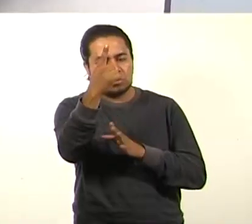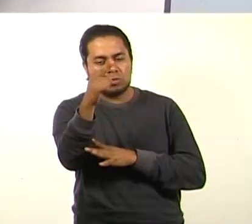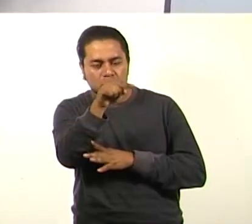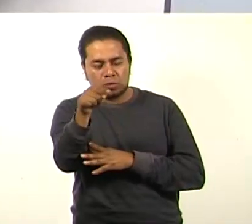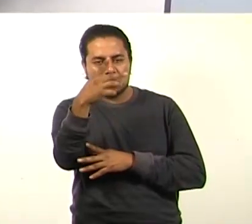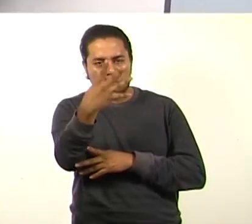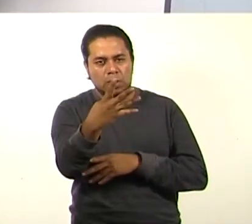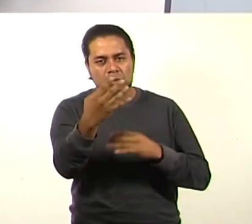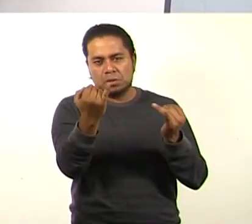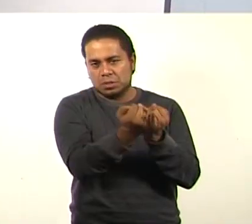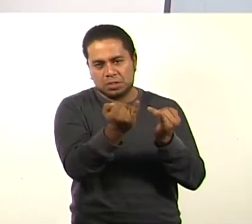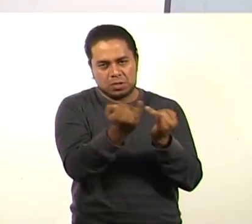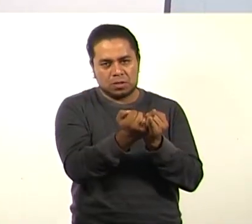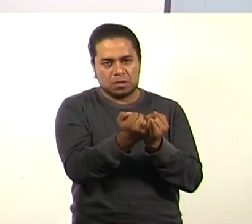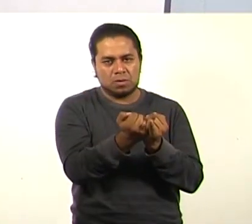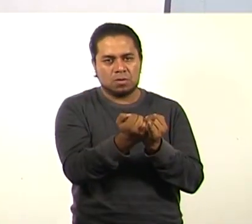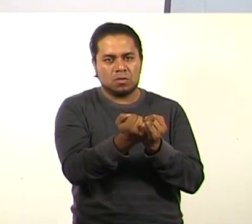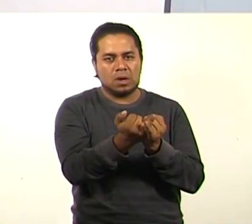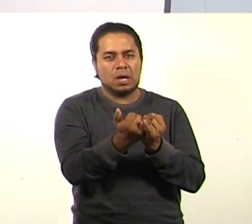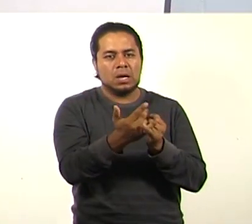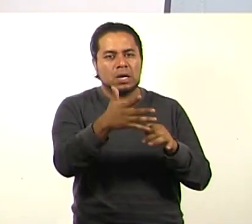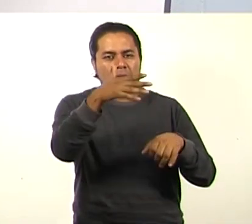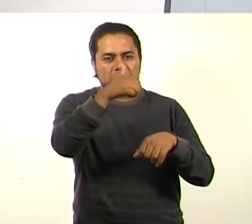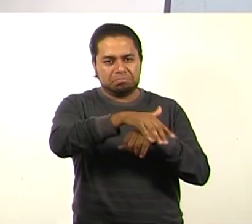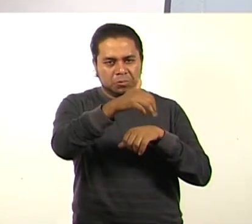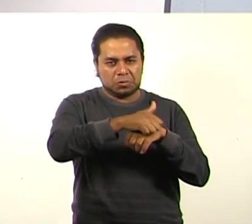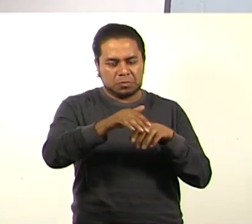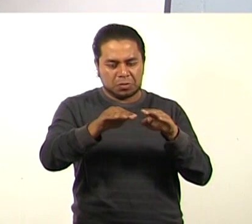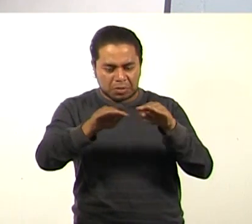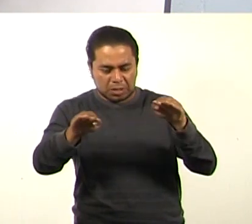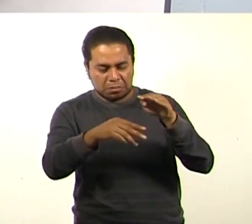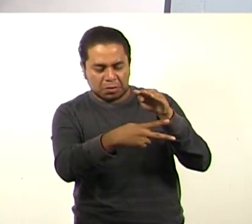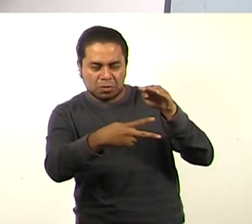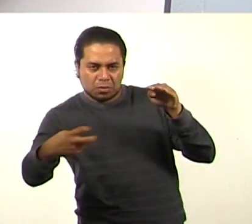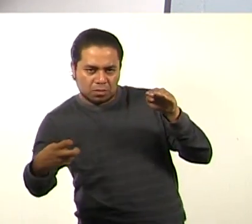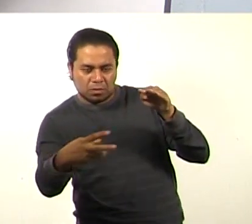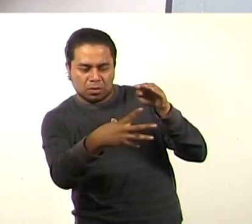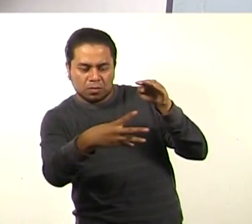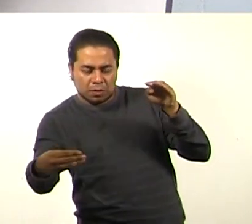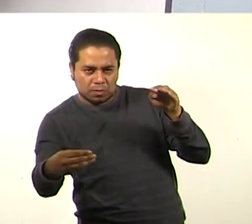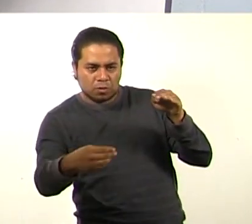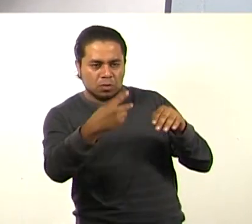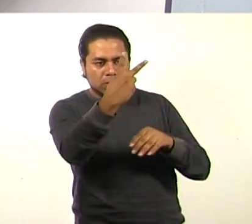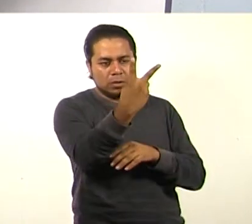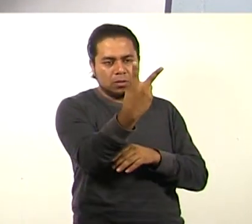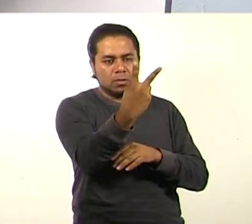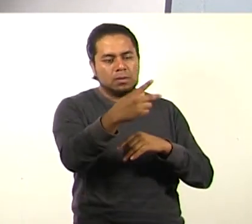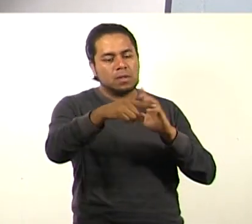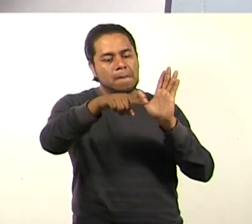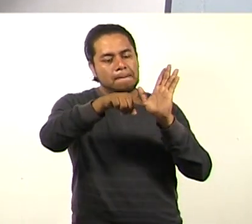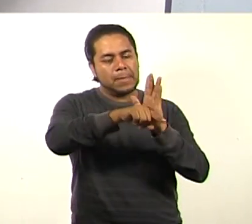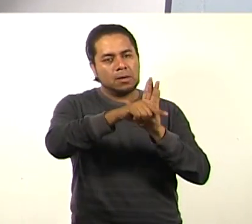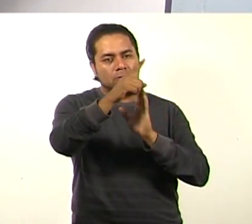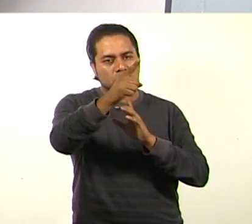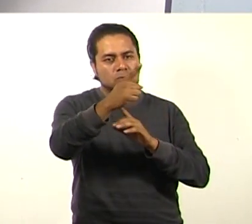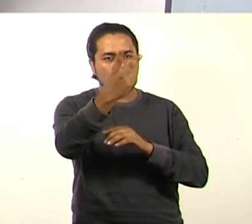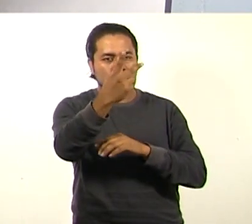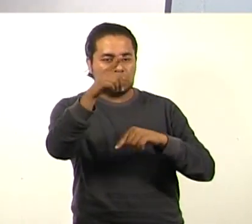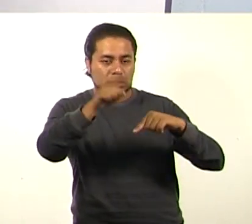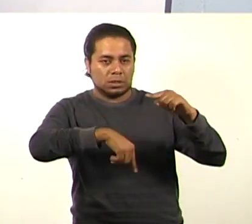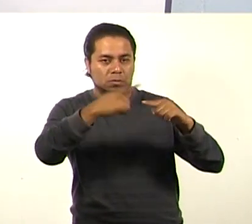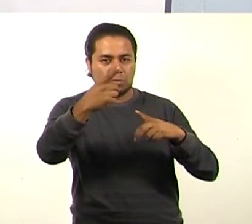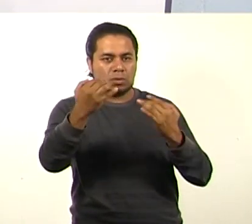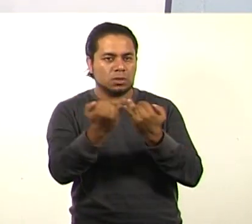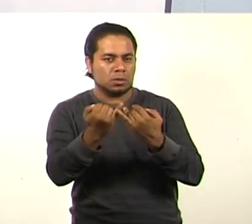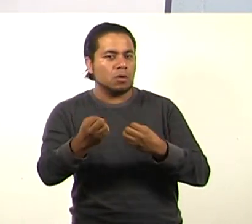el denominador y realizamos la resta de arriba. 2 menos 1 es igual a